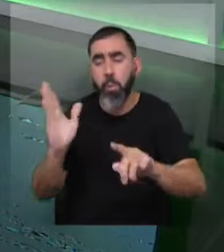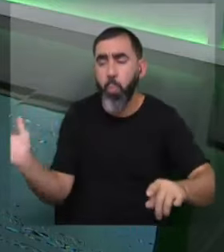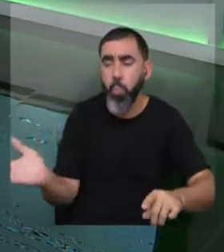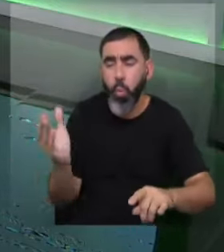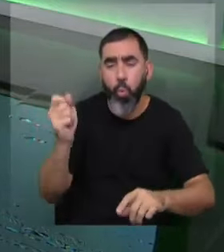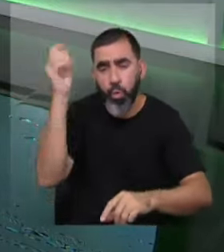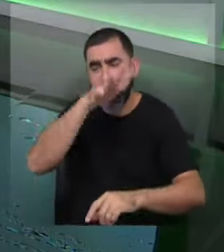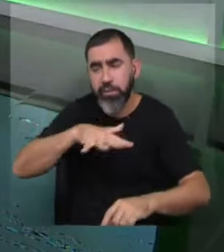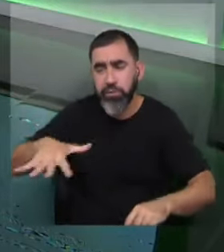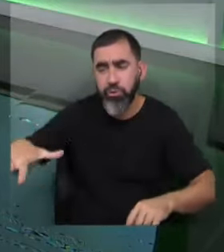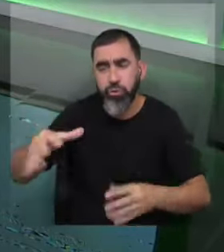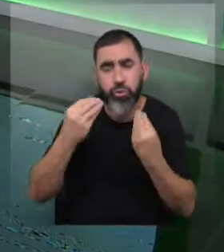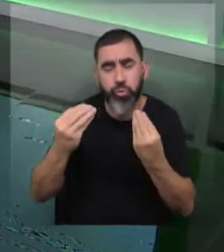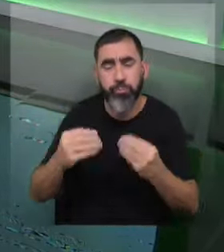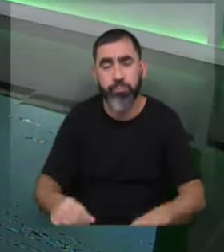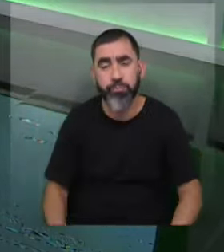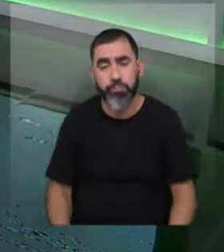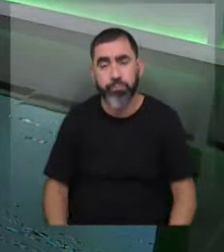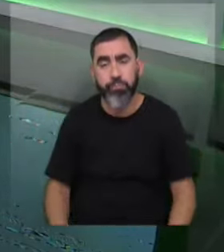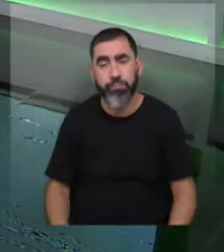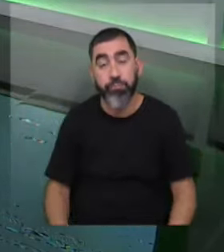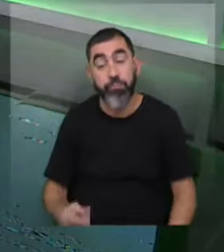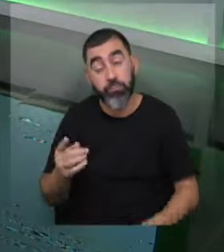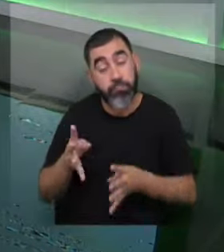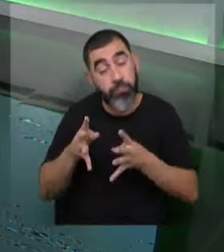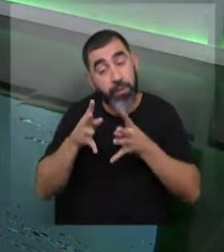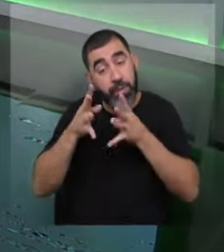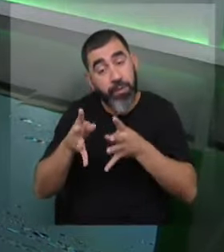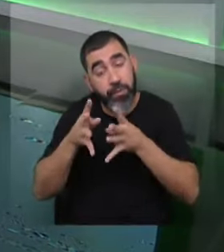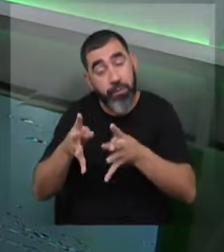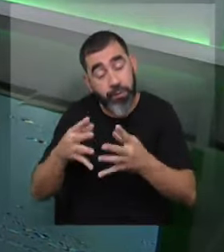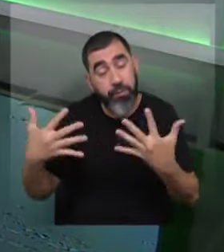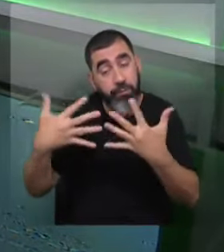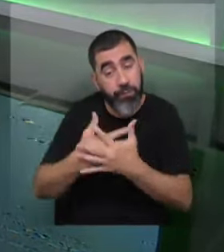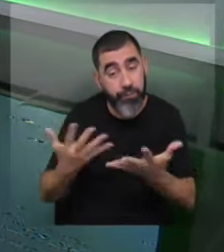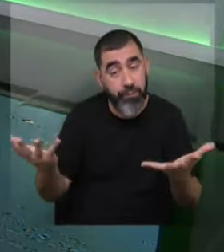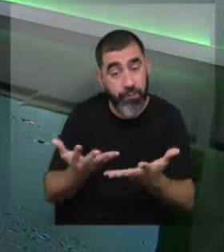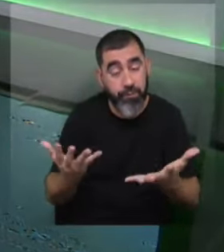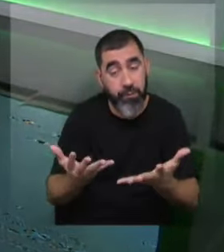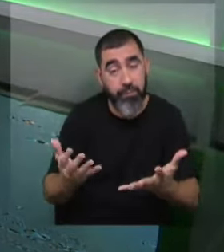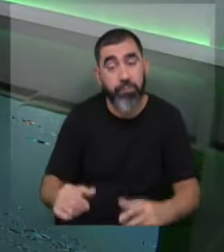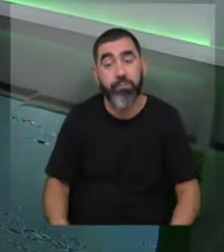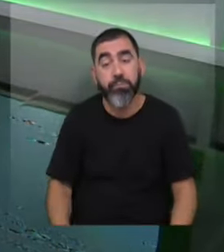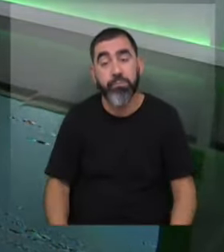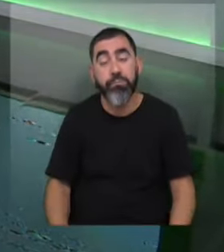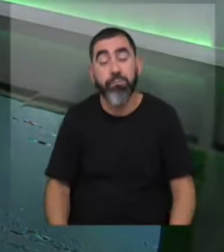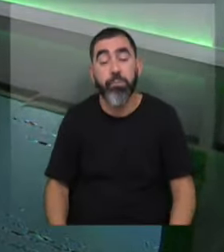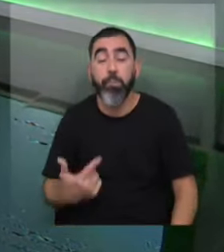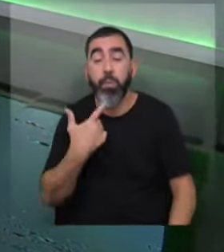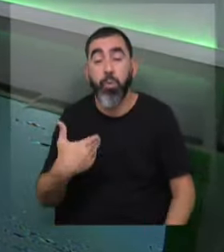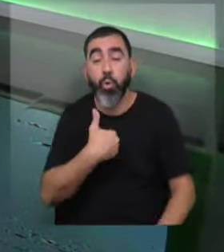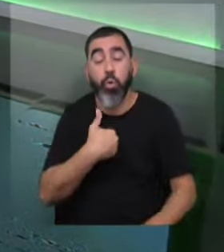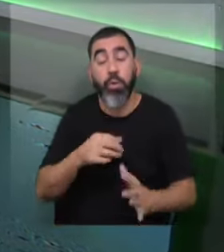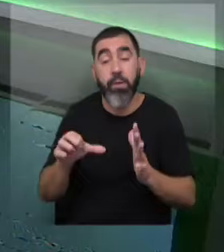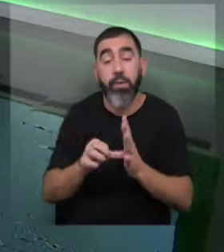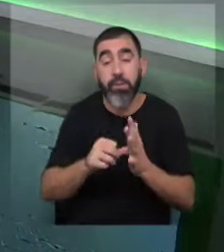campo? Bueno, ese es uno de los desafíos que enfrentamos. En buena medida hablabas del rol del sistema